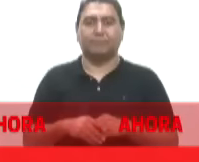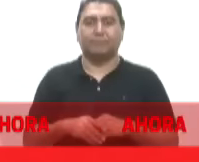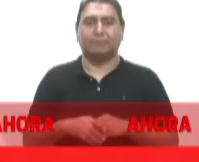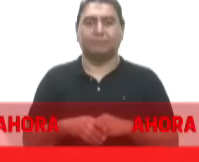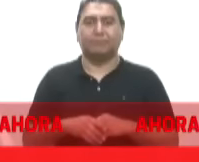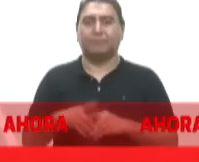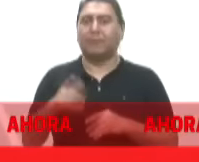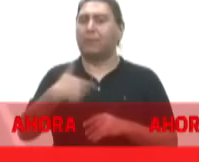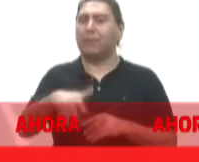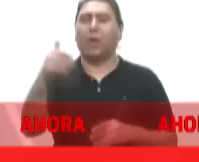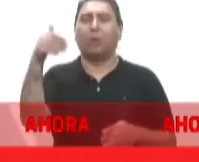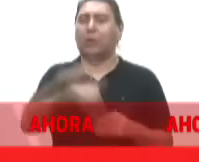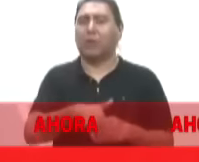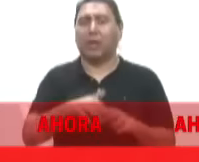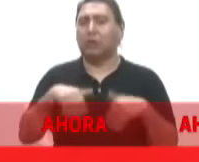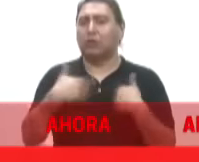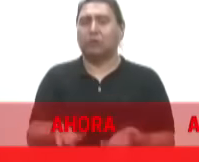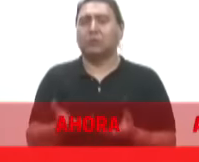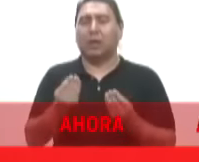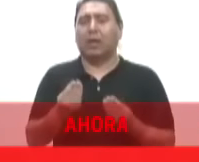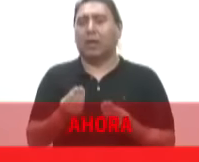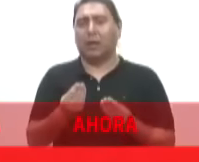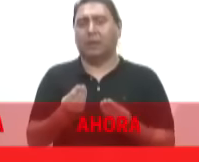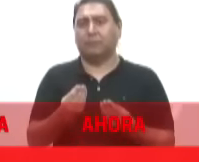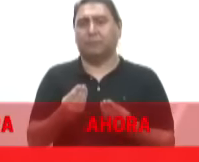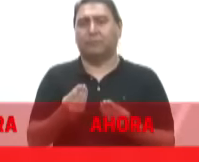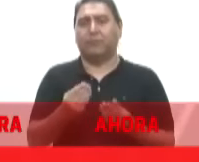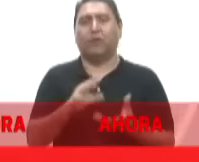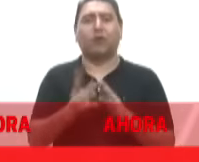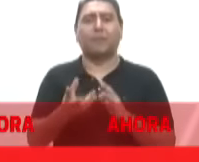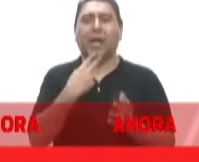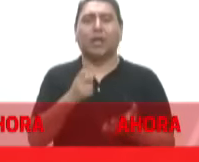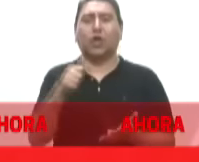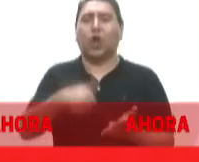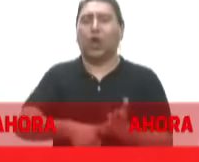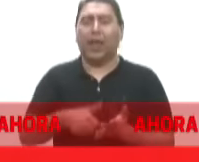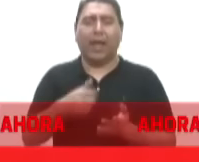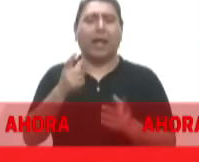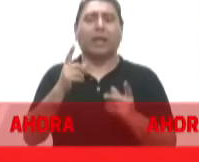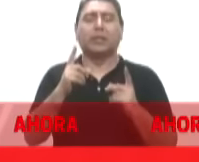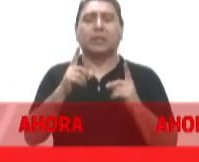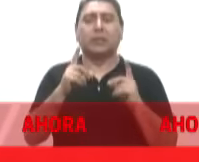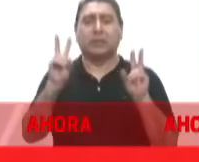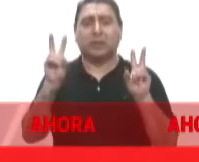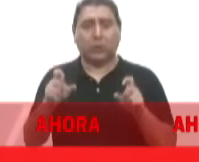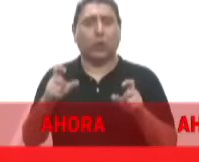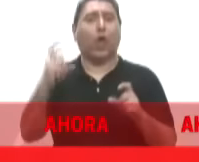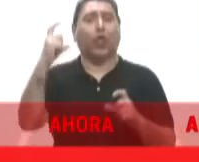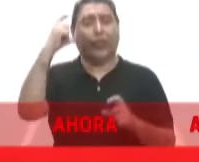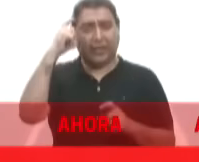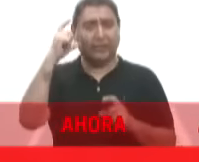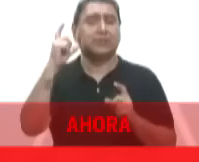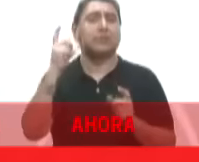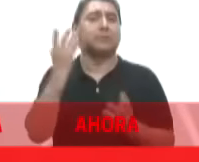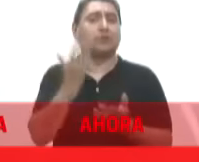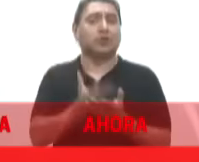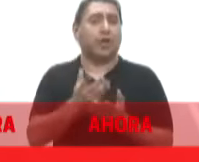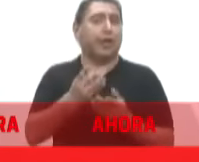Vamos a votar entonces por medios electrónicos el título 10, disposiciones